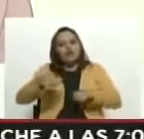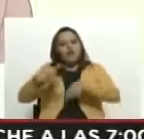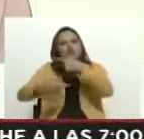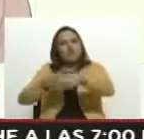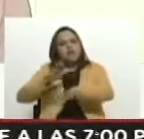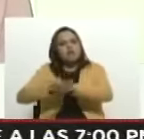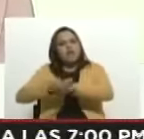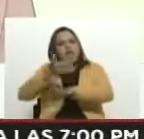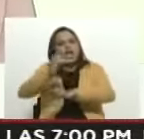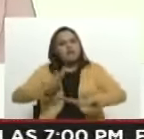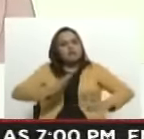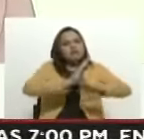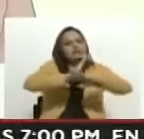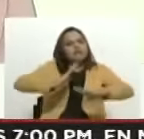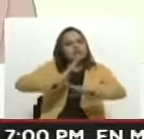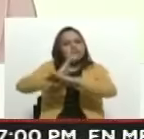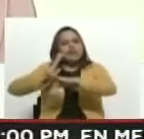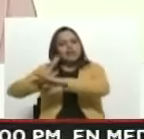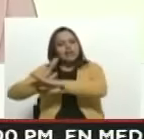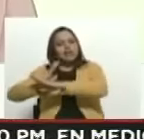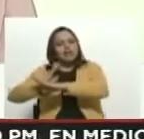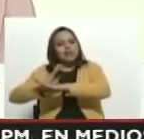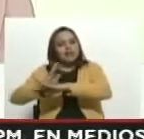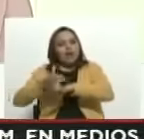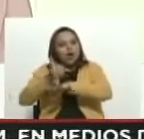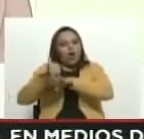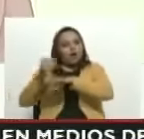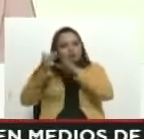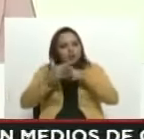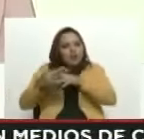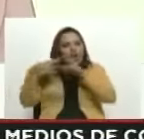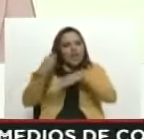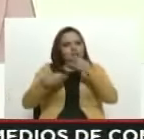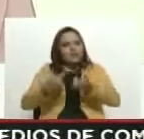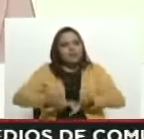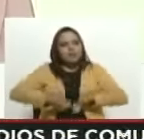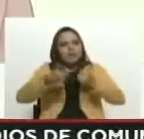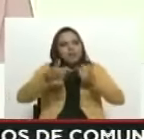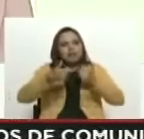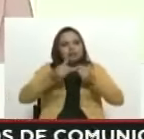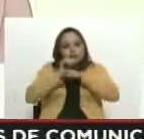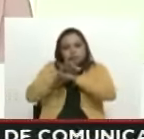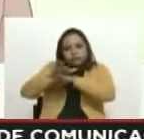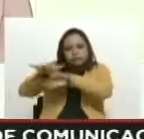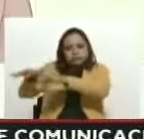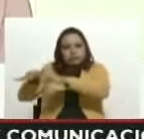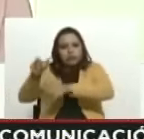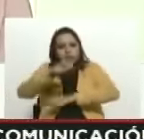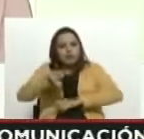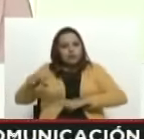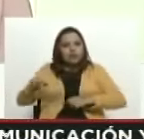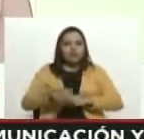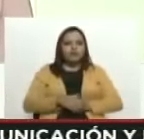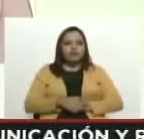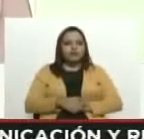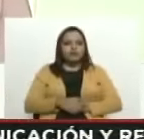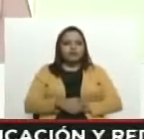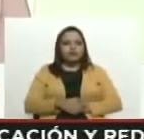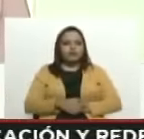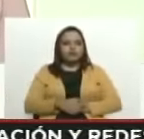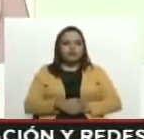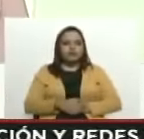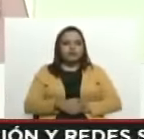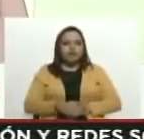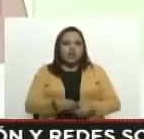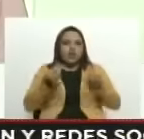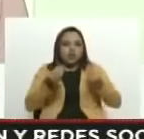las llamadas sanciones, las que han hecho que se incremente en América Latina el flujo de migrantes. ¿Cómo